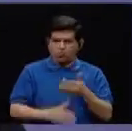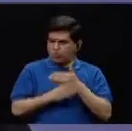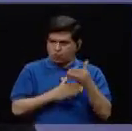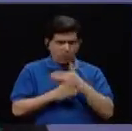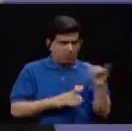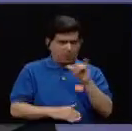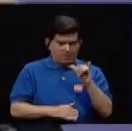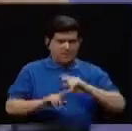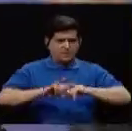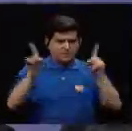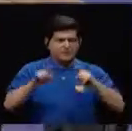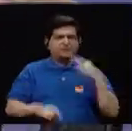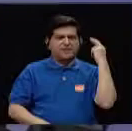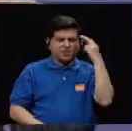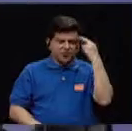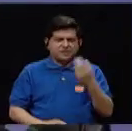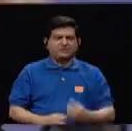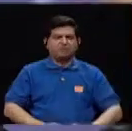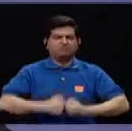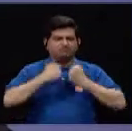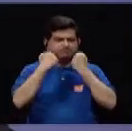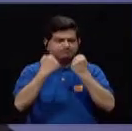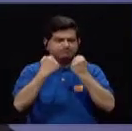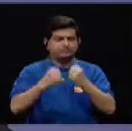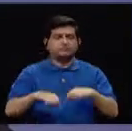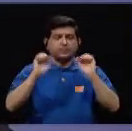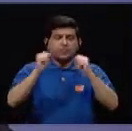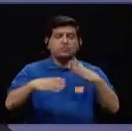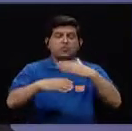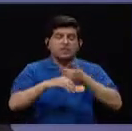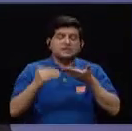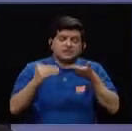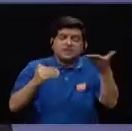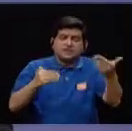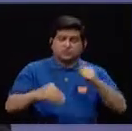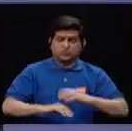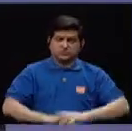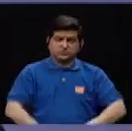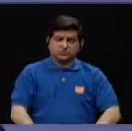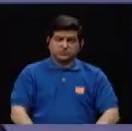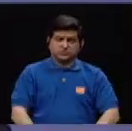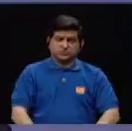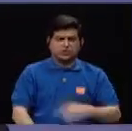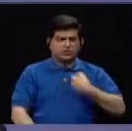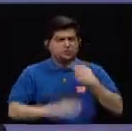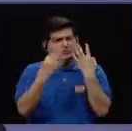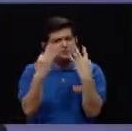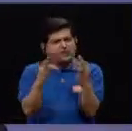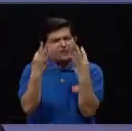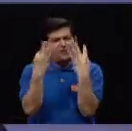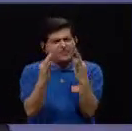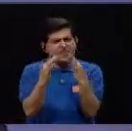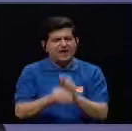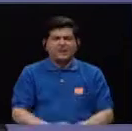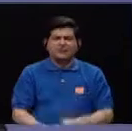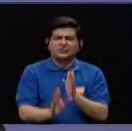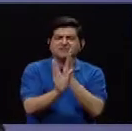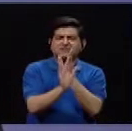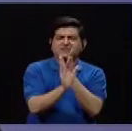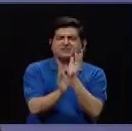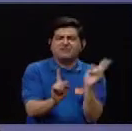las comparta, esas razones le dan el peso para que haga lo que hace. Entonces, le doy como mucho de